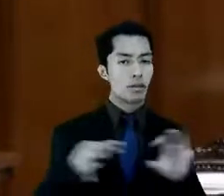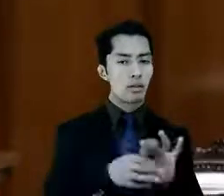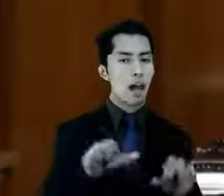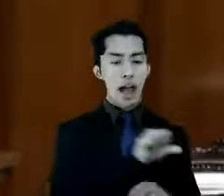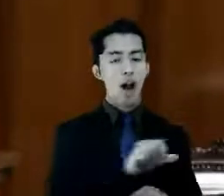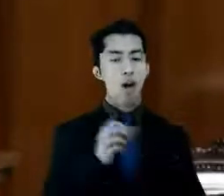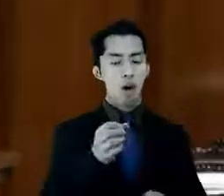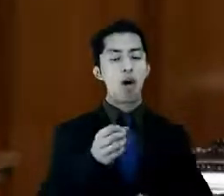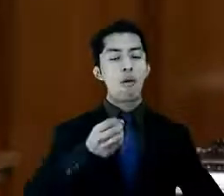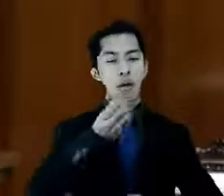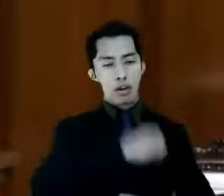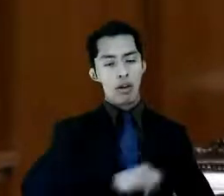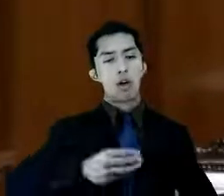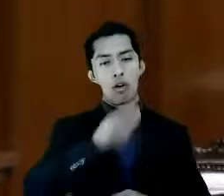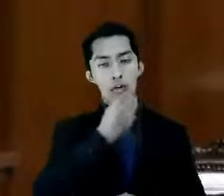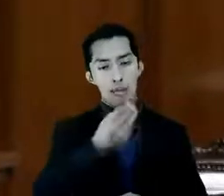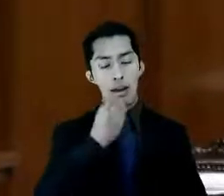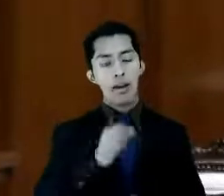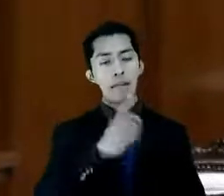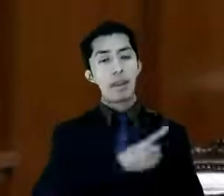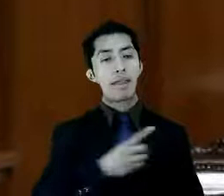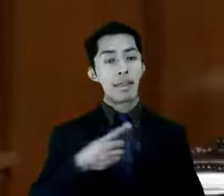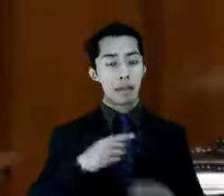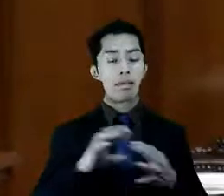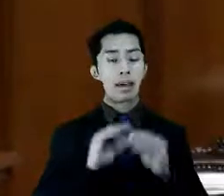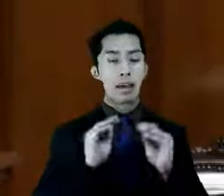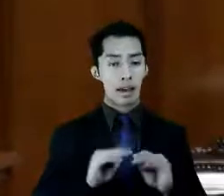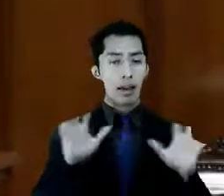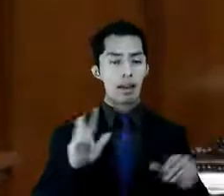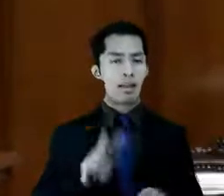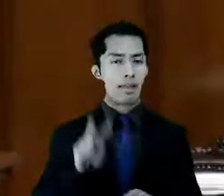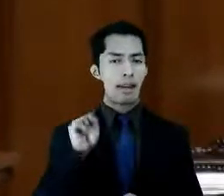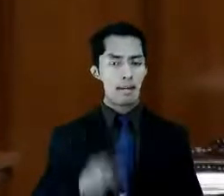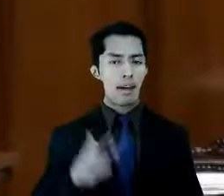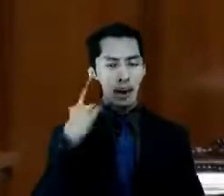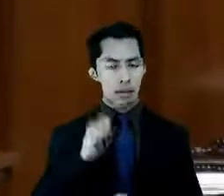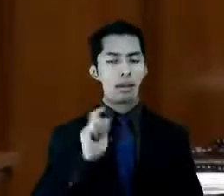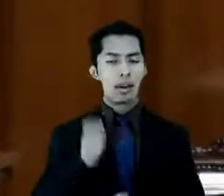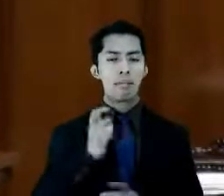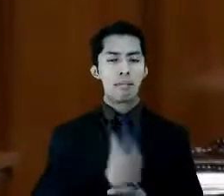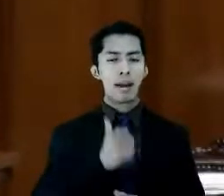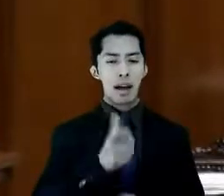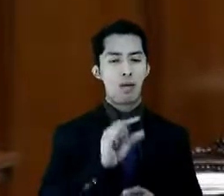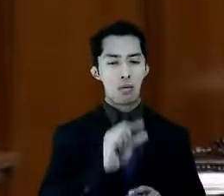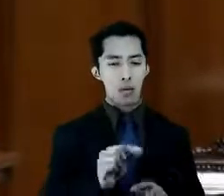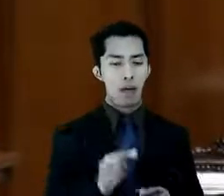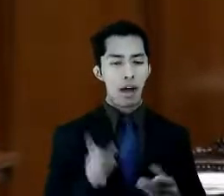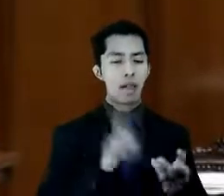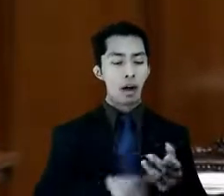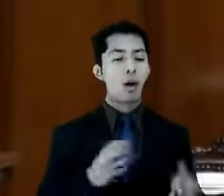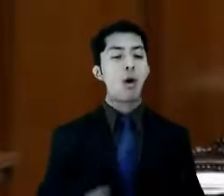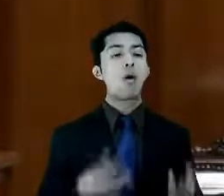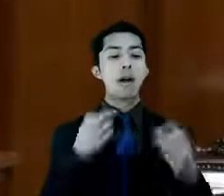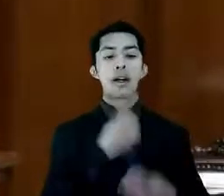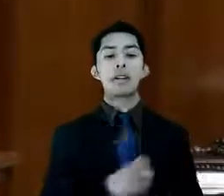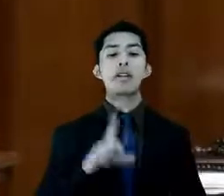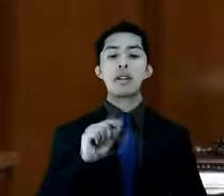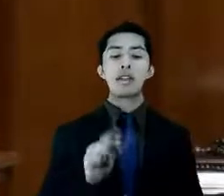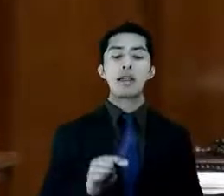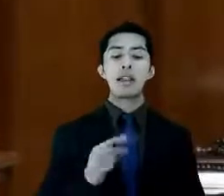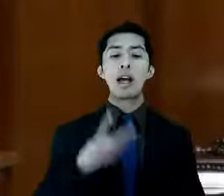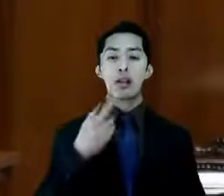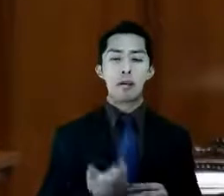alimentarias. También tengo que ser muy clara. Si es cierto que el salario mínimo se fija en un costo de 172